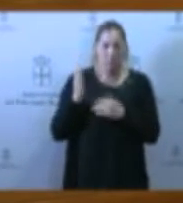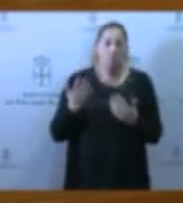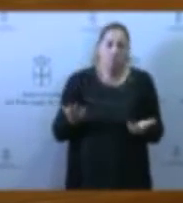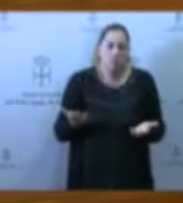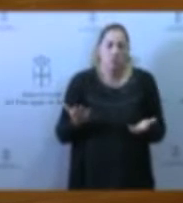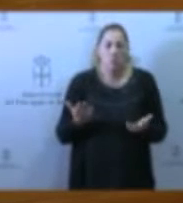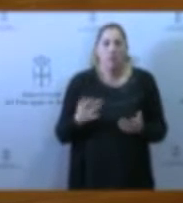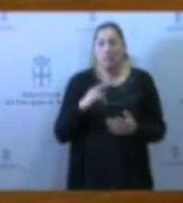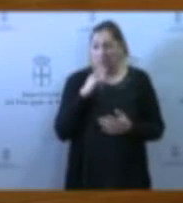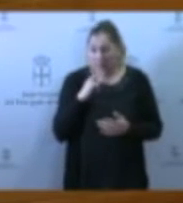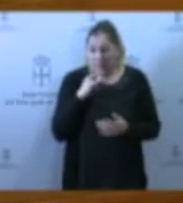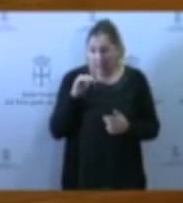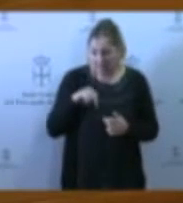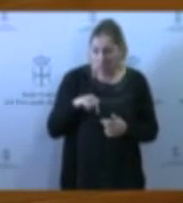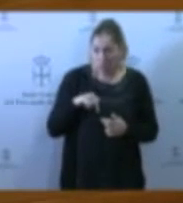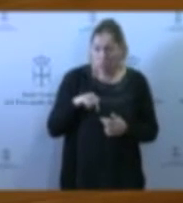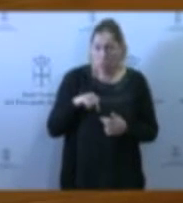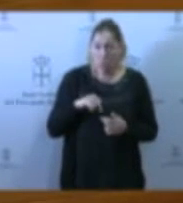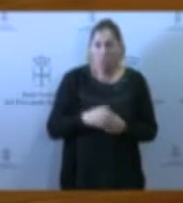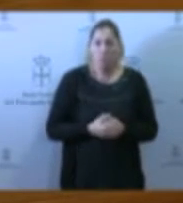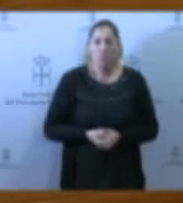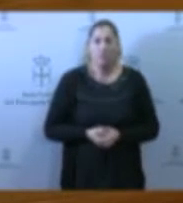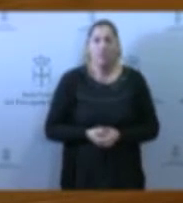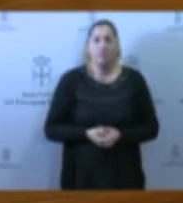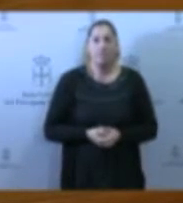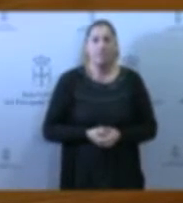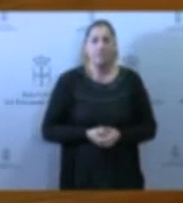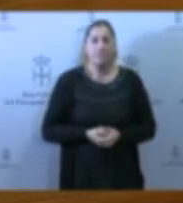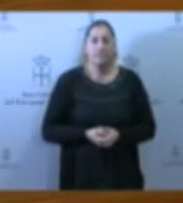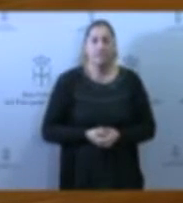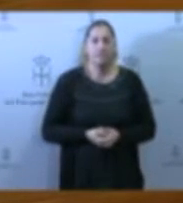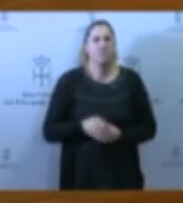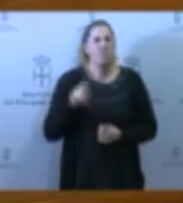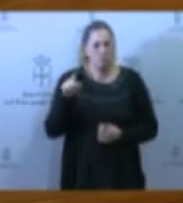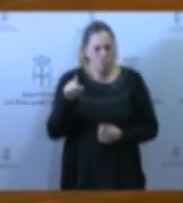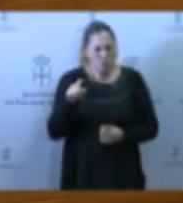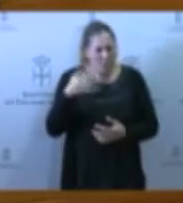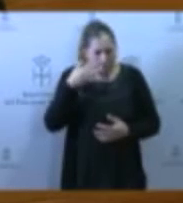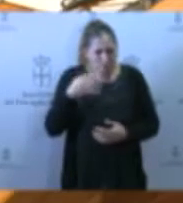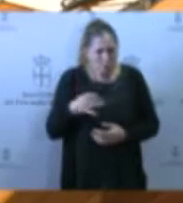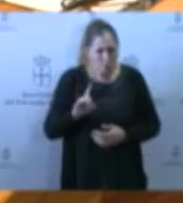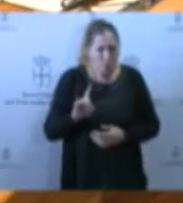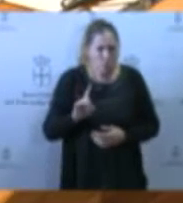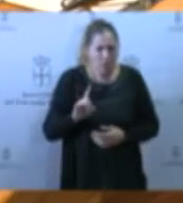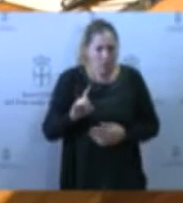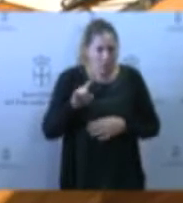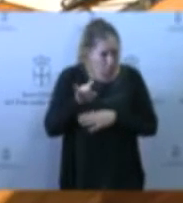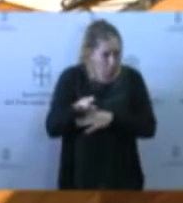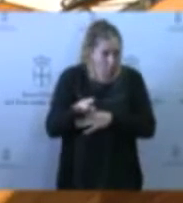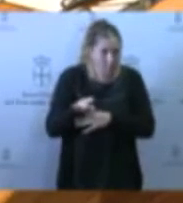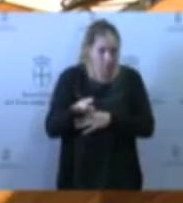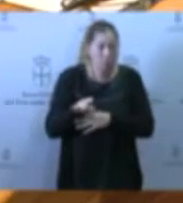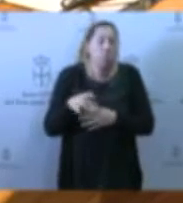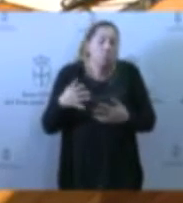¿le da la risa esto? Yo lo sufro, esos cortes, esa media hora. Ah, usted no se lo cree. No.